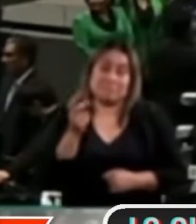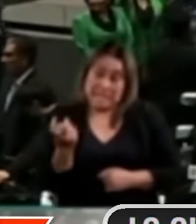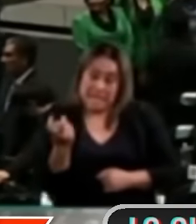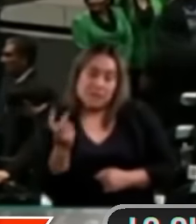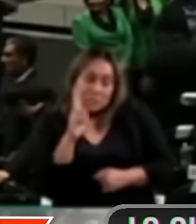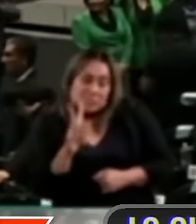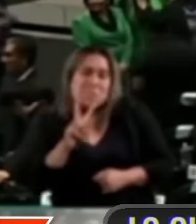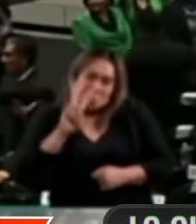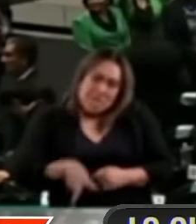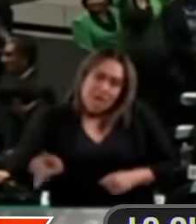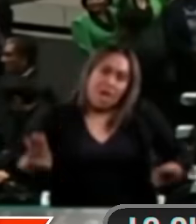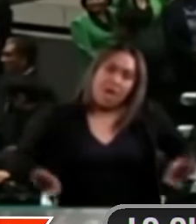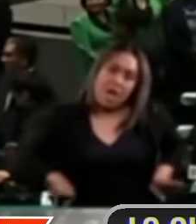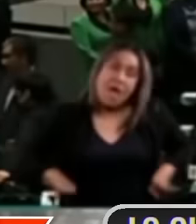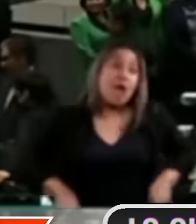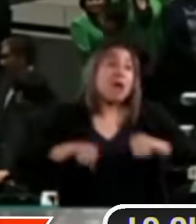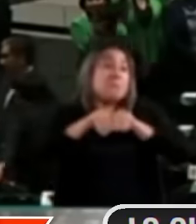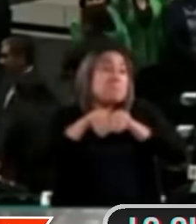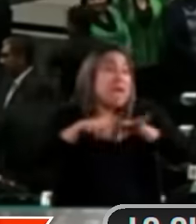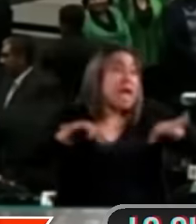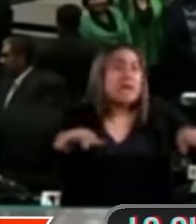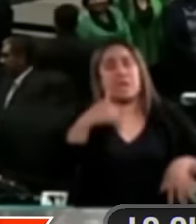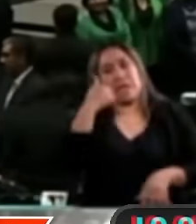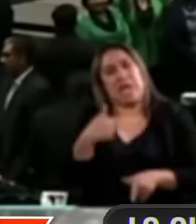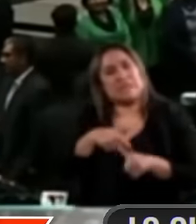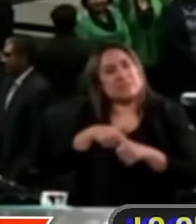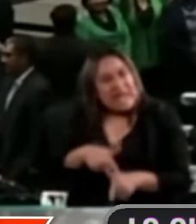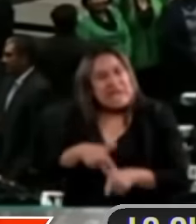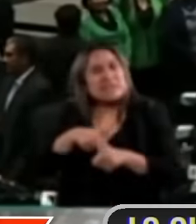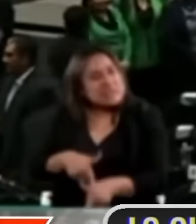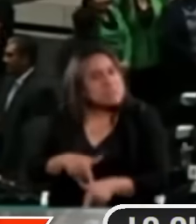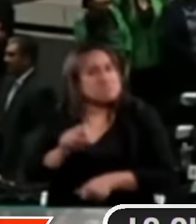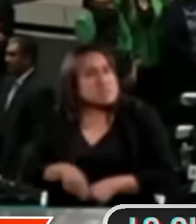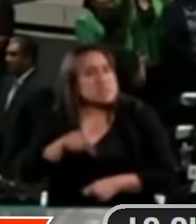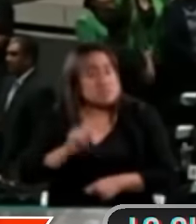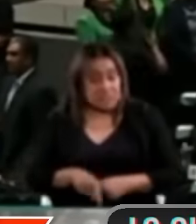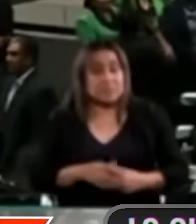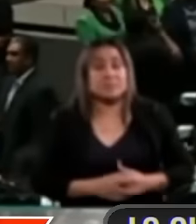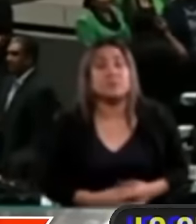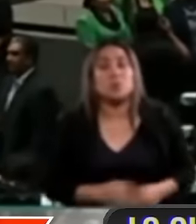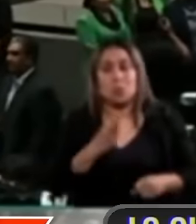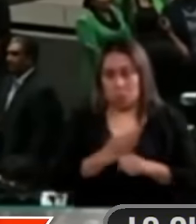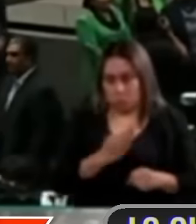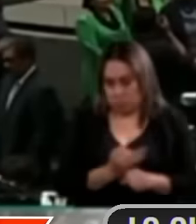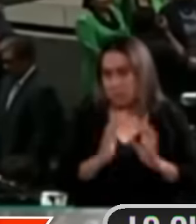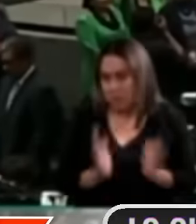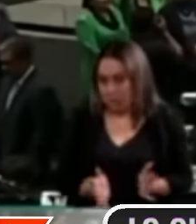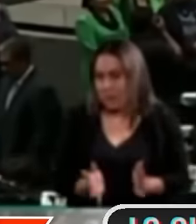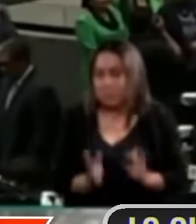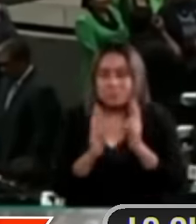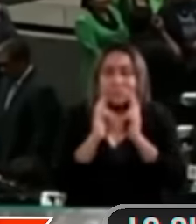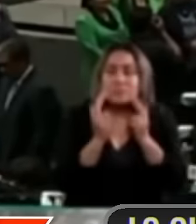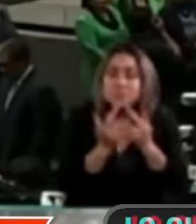polarización que ustedes quieren seguir manteniendo y defendiendo. Estamos reunidas y reunidos